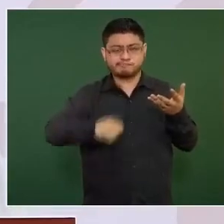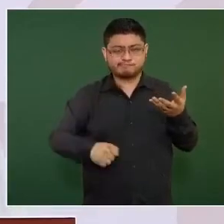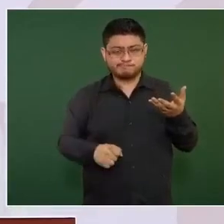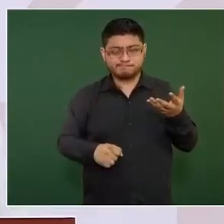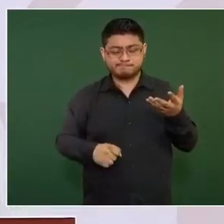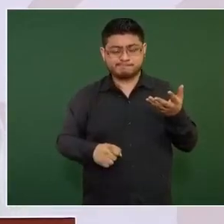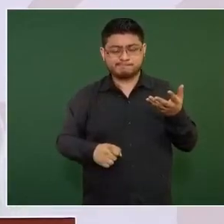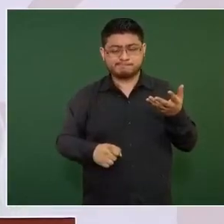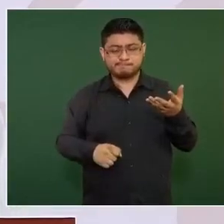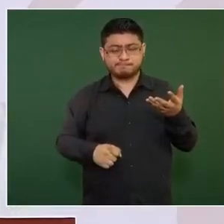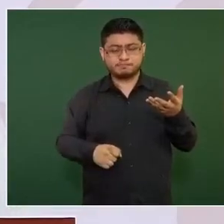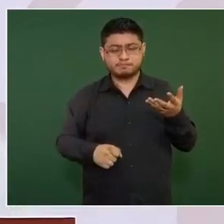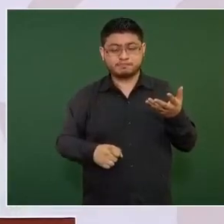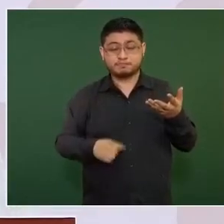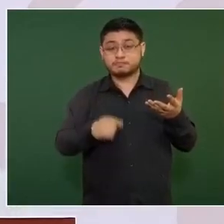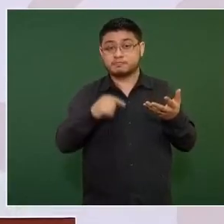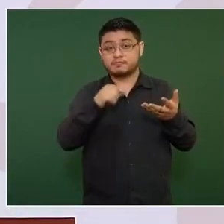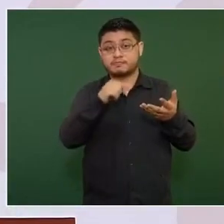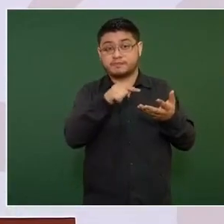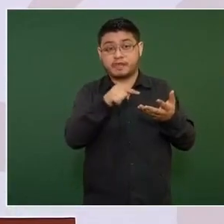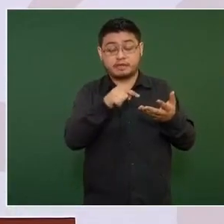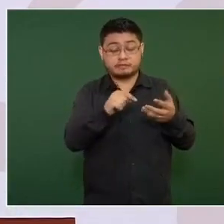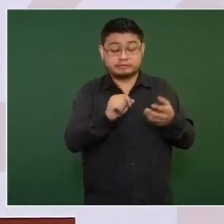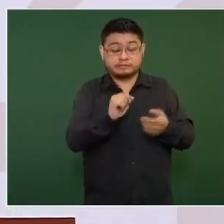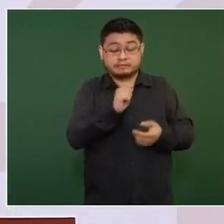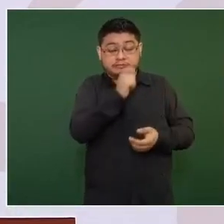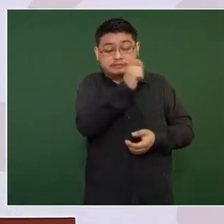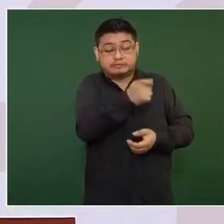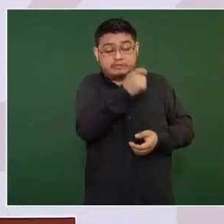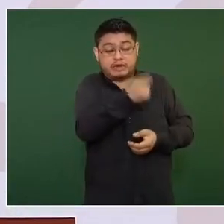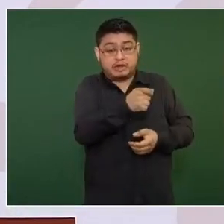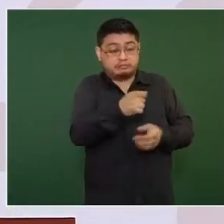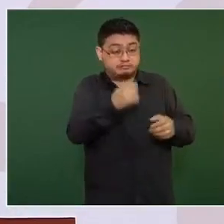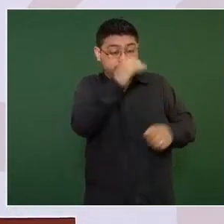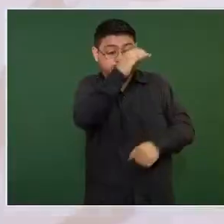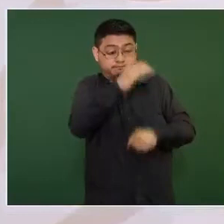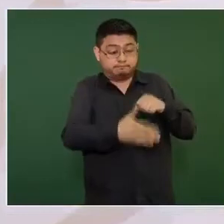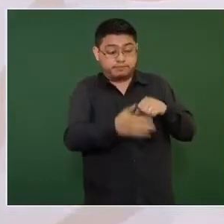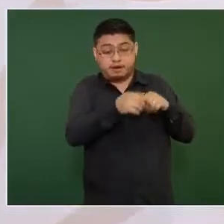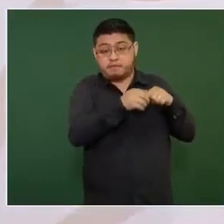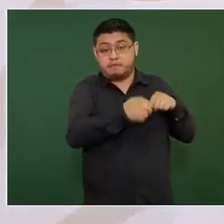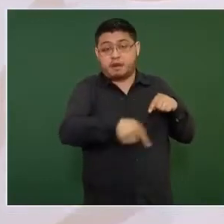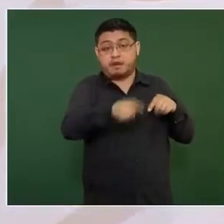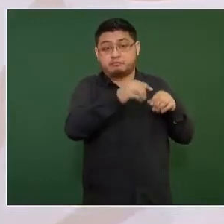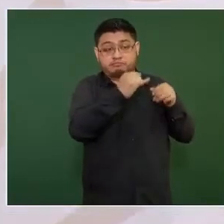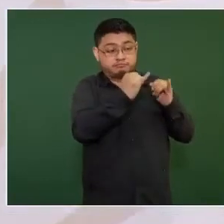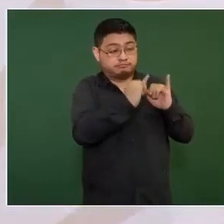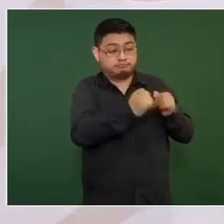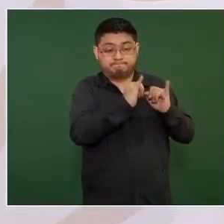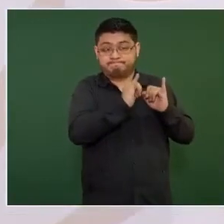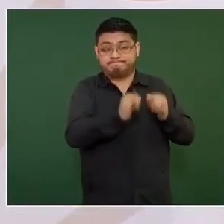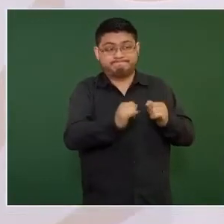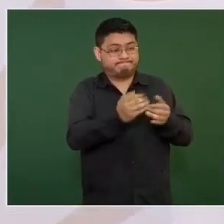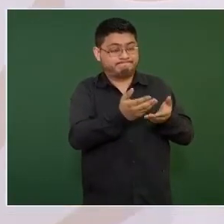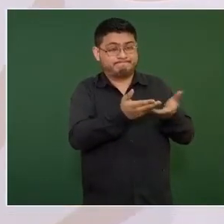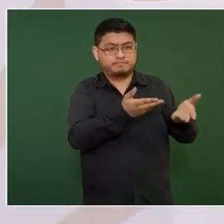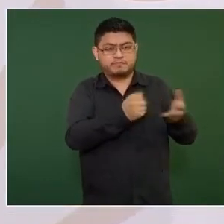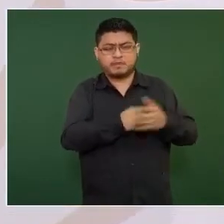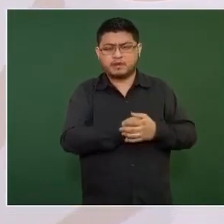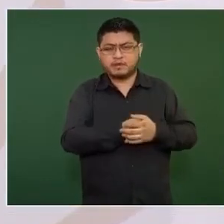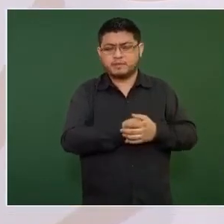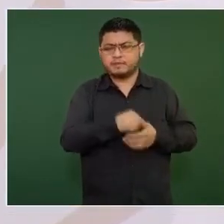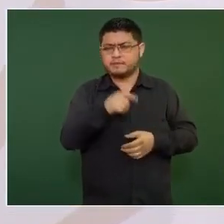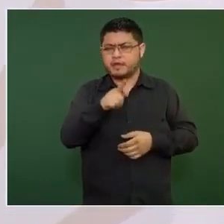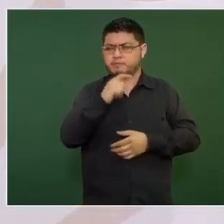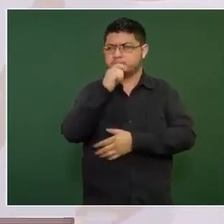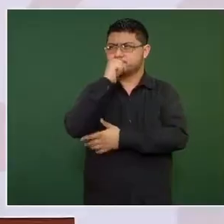era casi consumar la independencia, pero era un humanista y